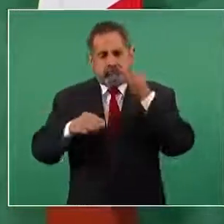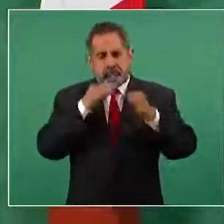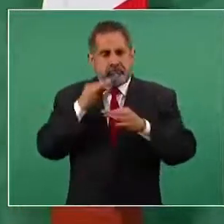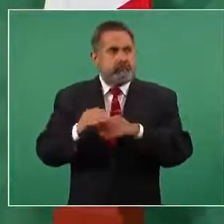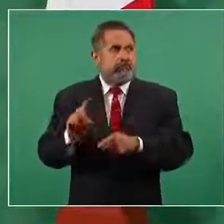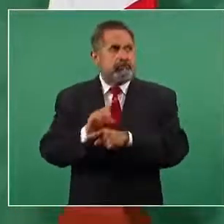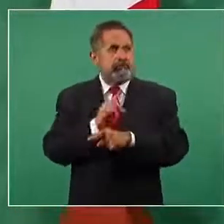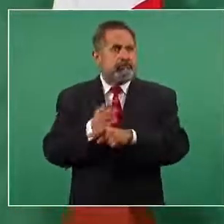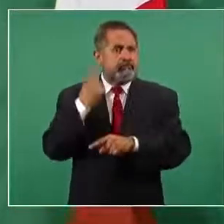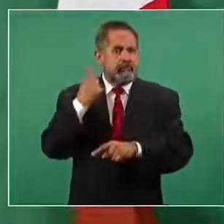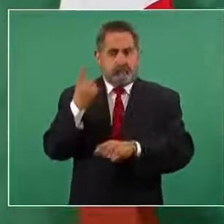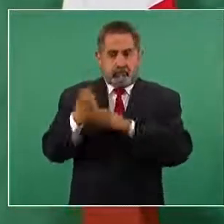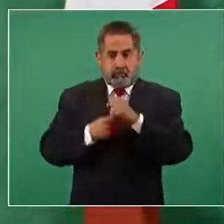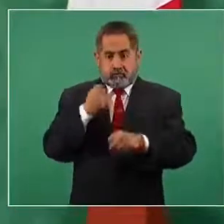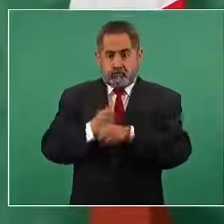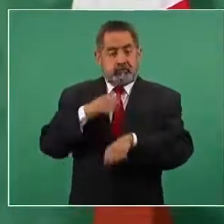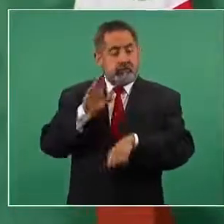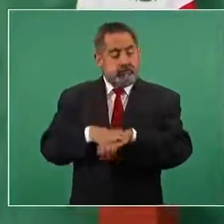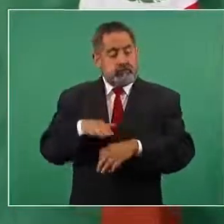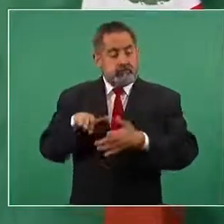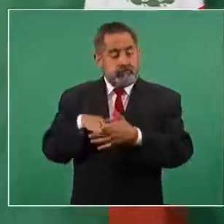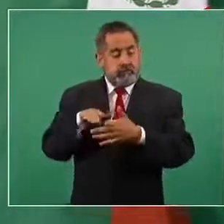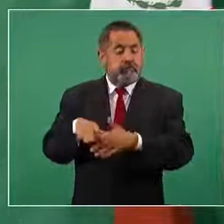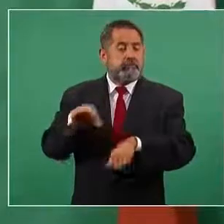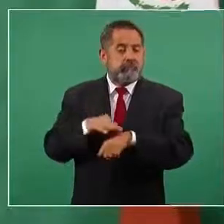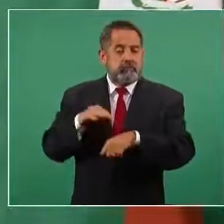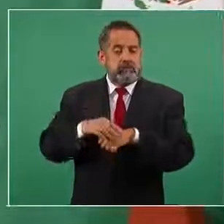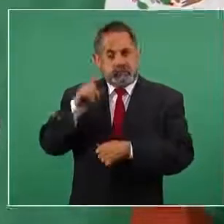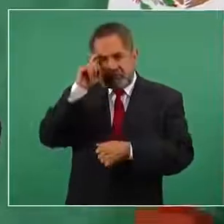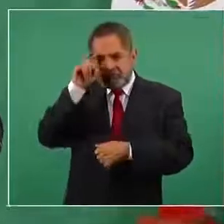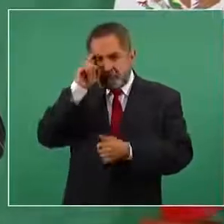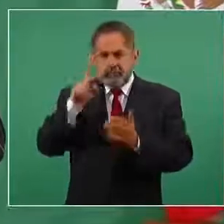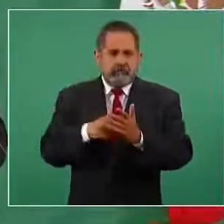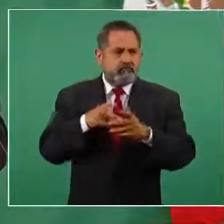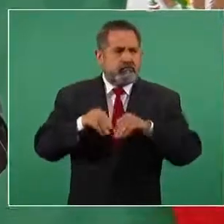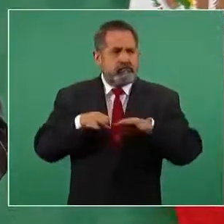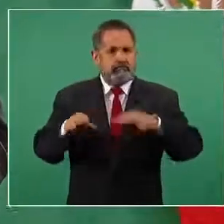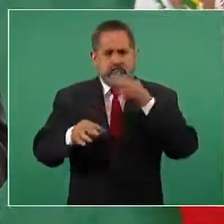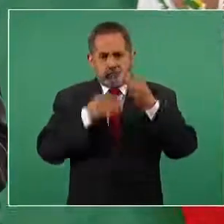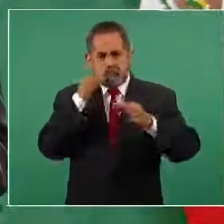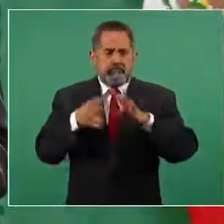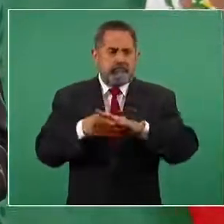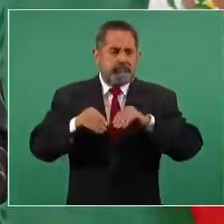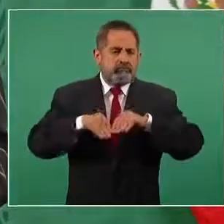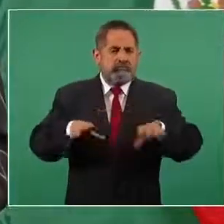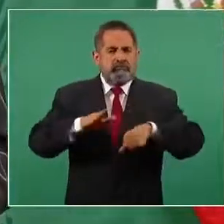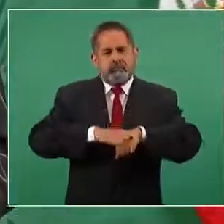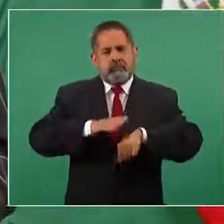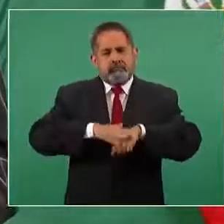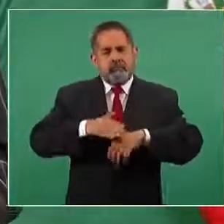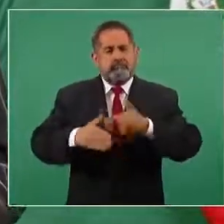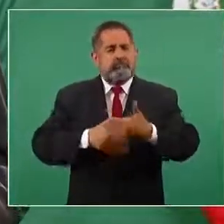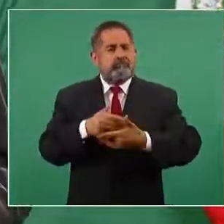hace más de un año, el doctor Hugo López-Gatell va a seguir informándoles sobre este